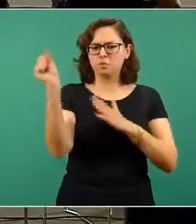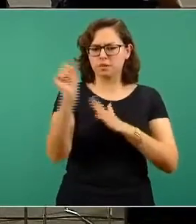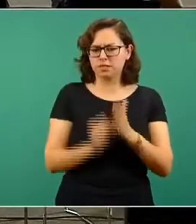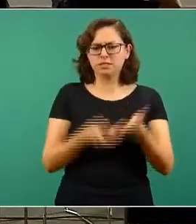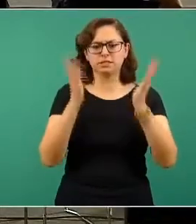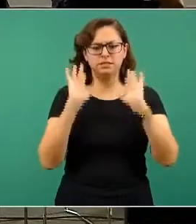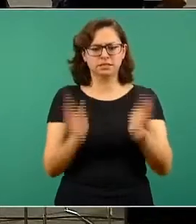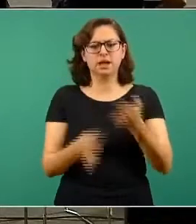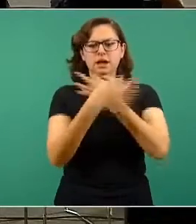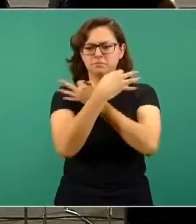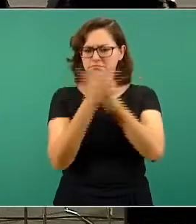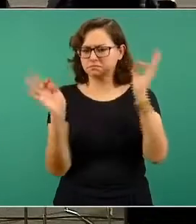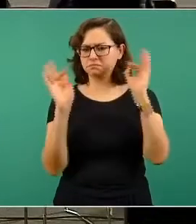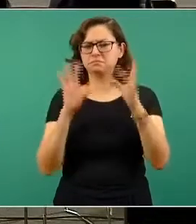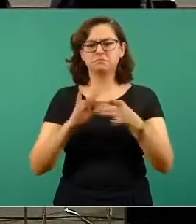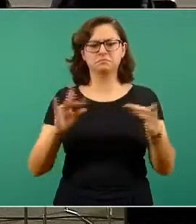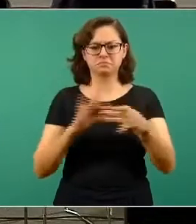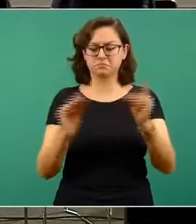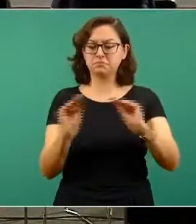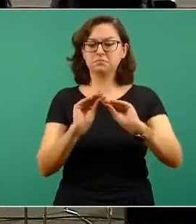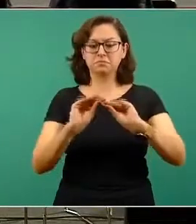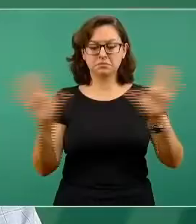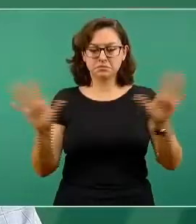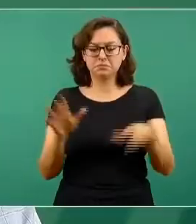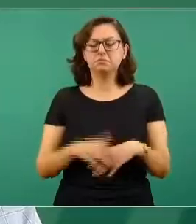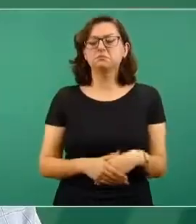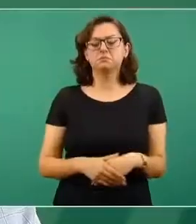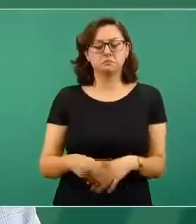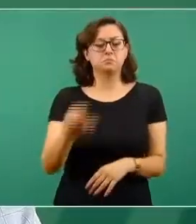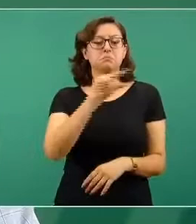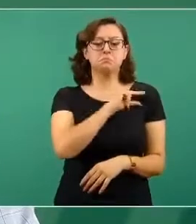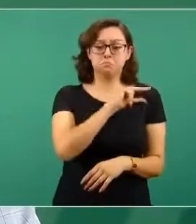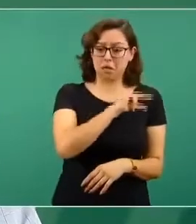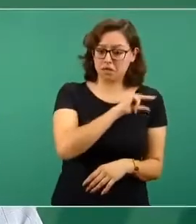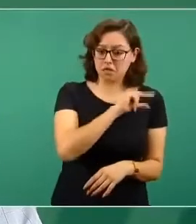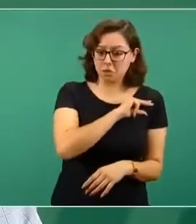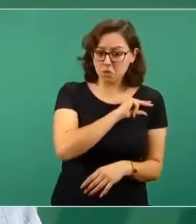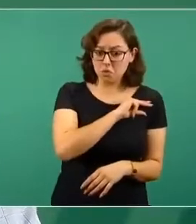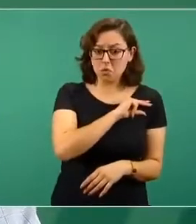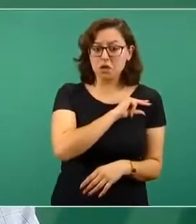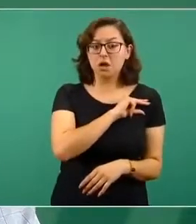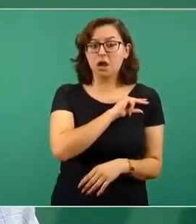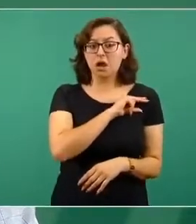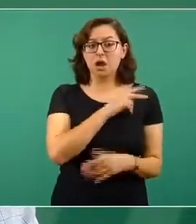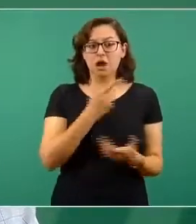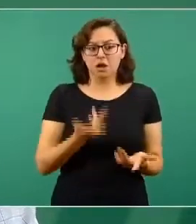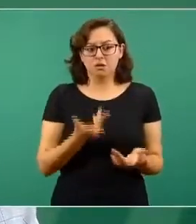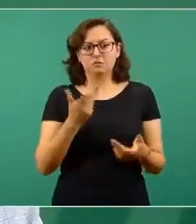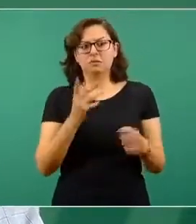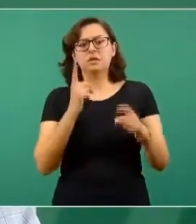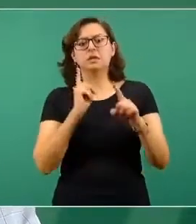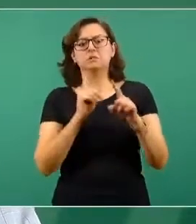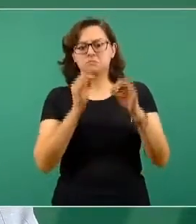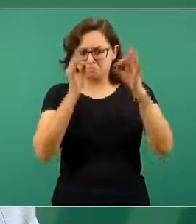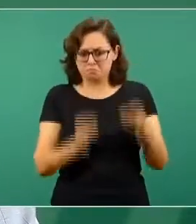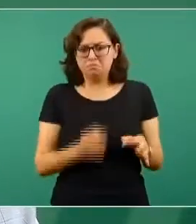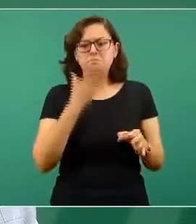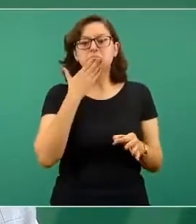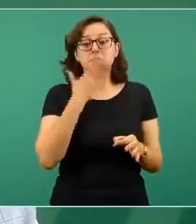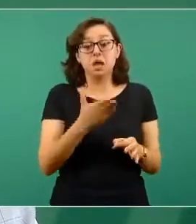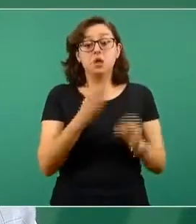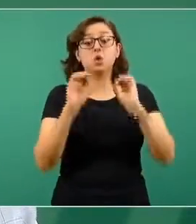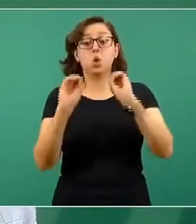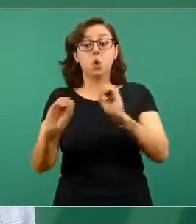en claro que una empresa privada, obviamente oficialmente identificada, o una